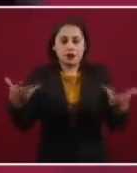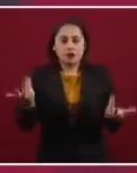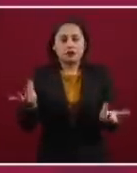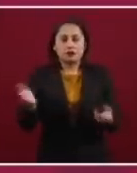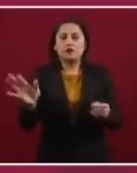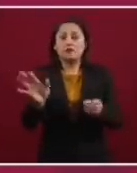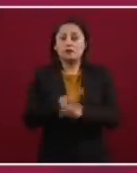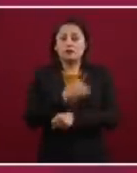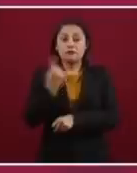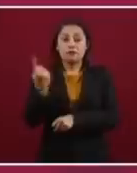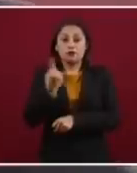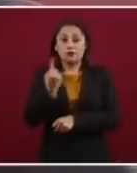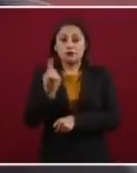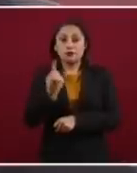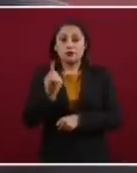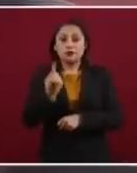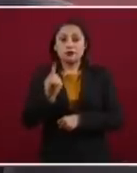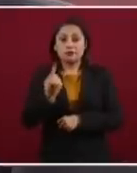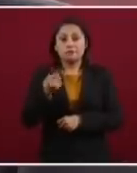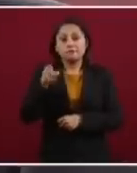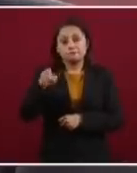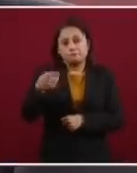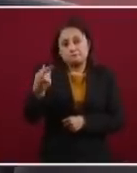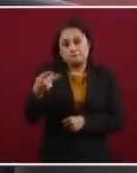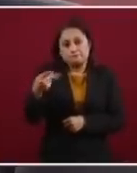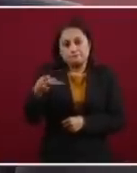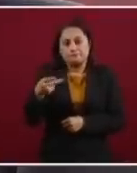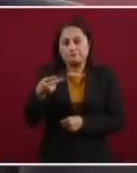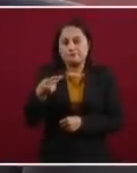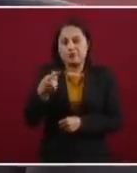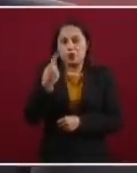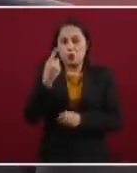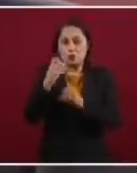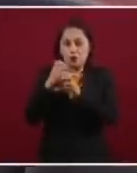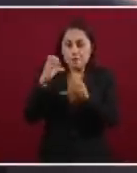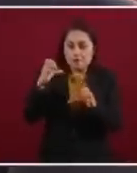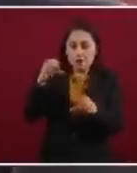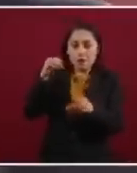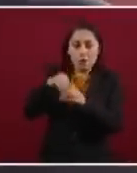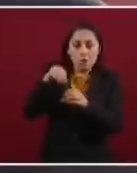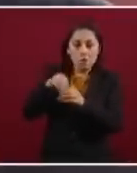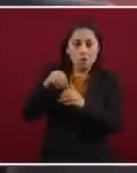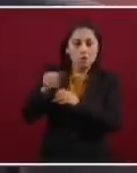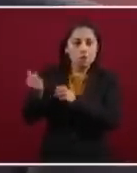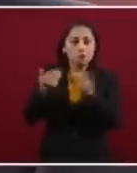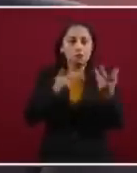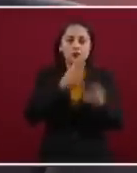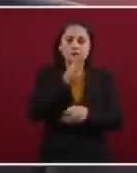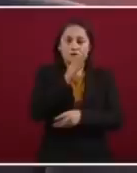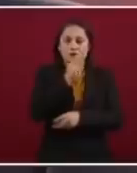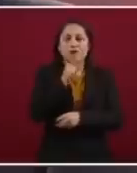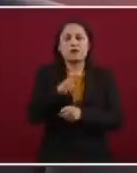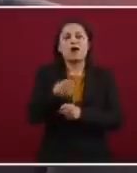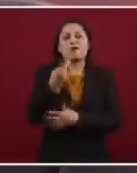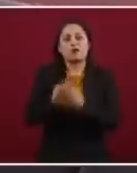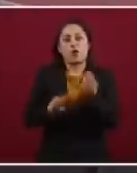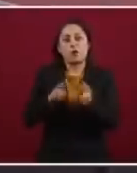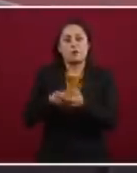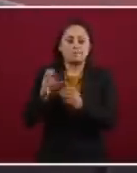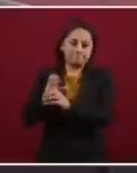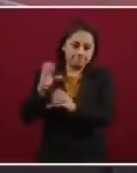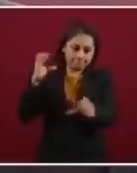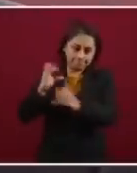su costo de ellos plantean